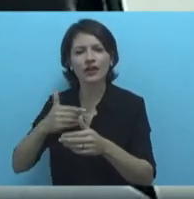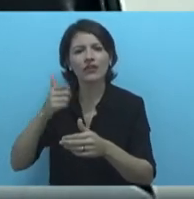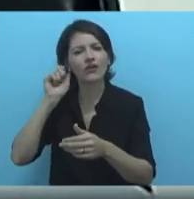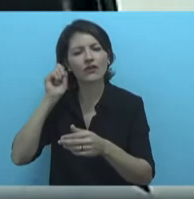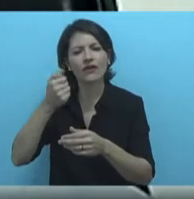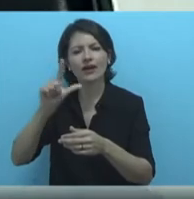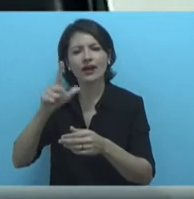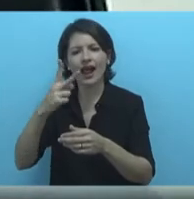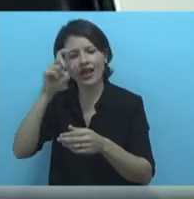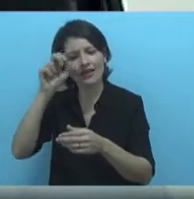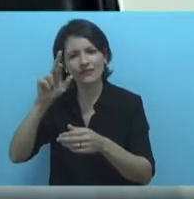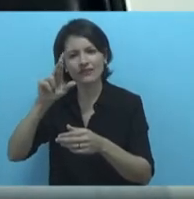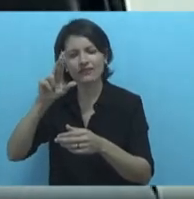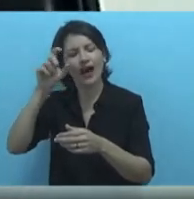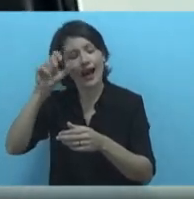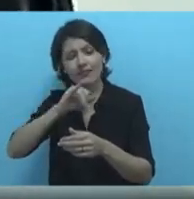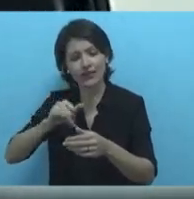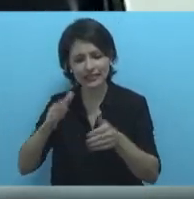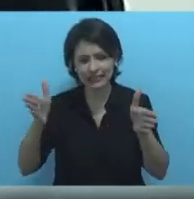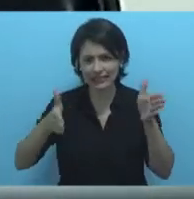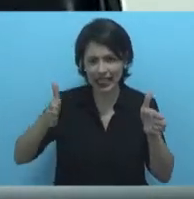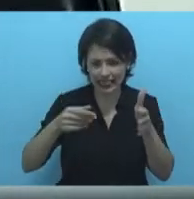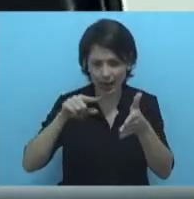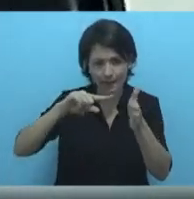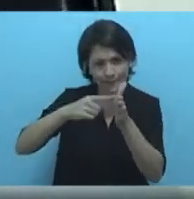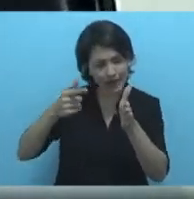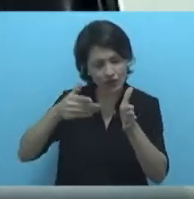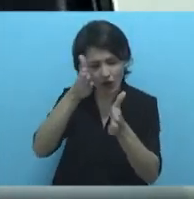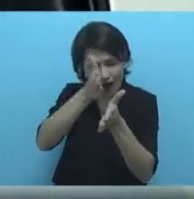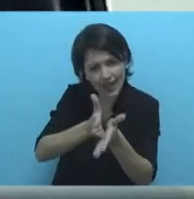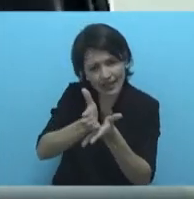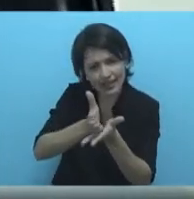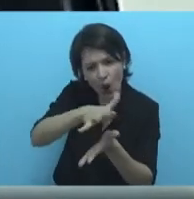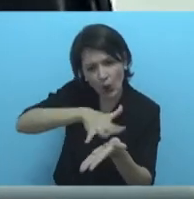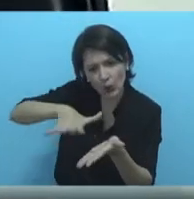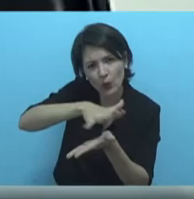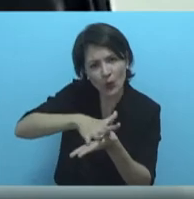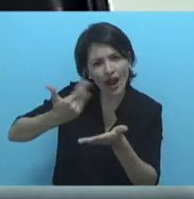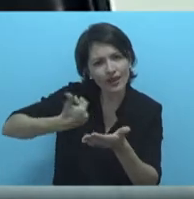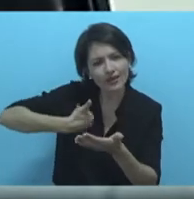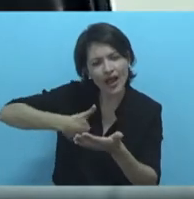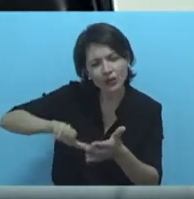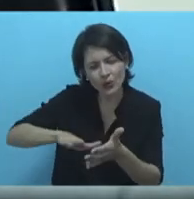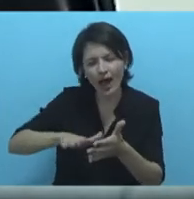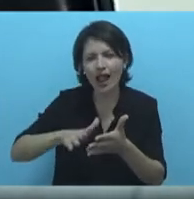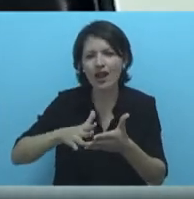todas estas dos ciudades con más de un millón cien mil habitantes